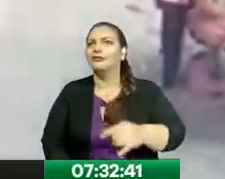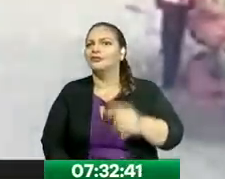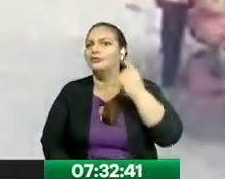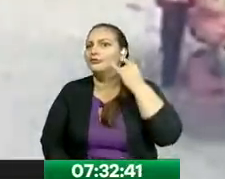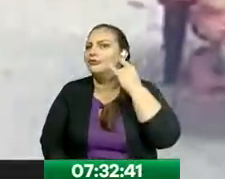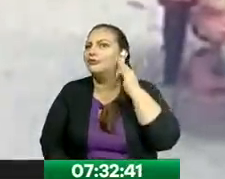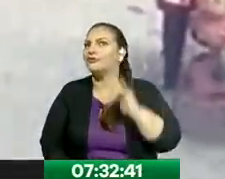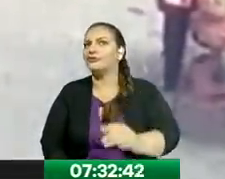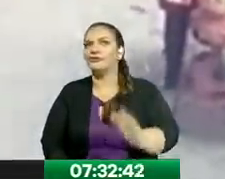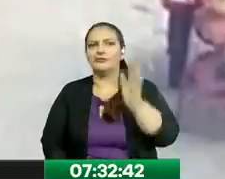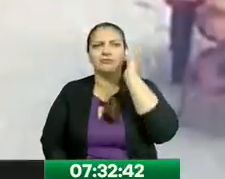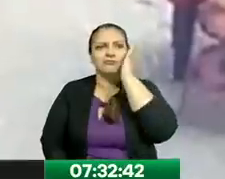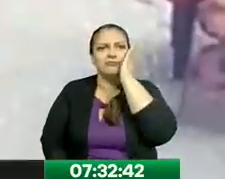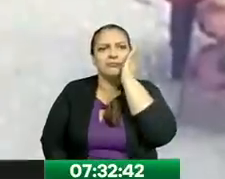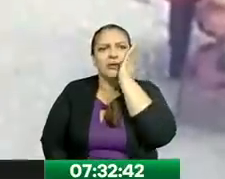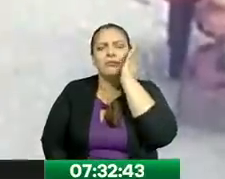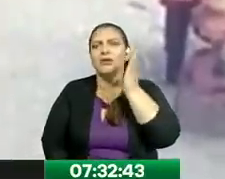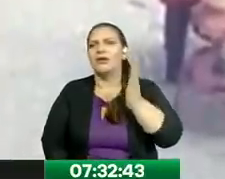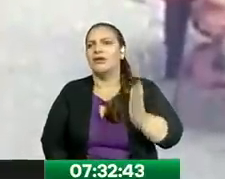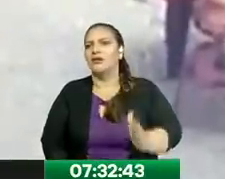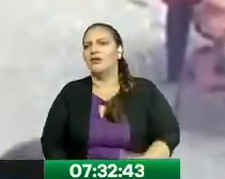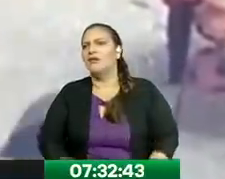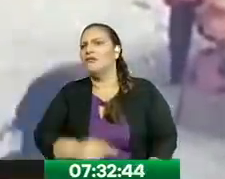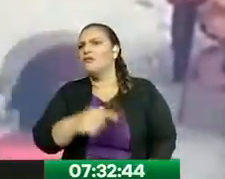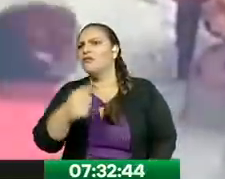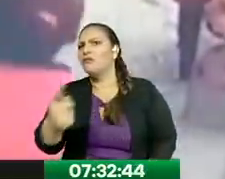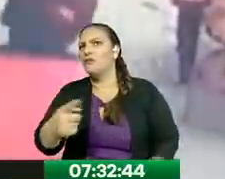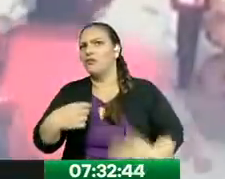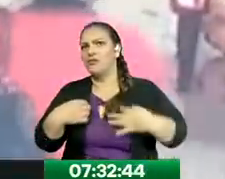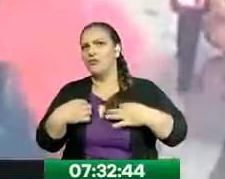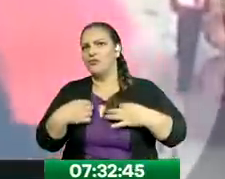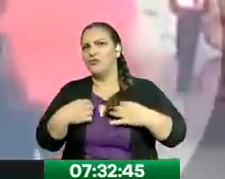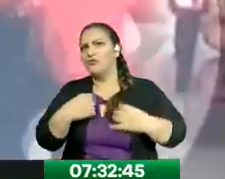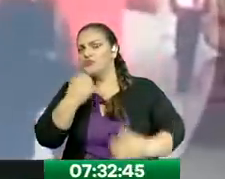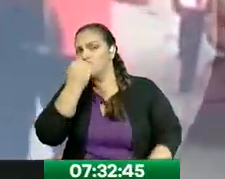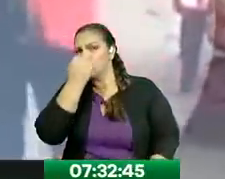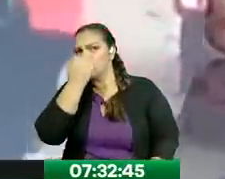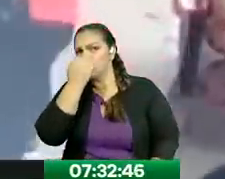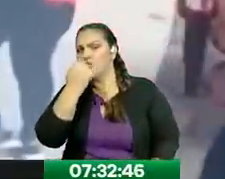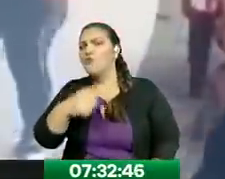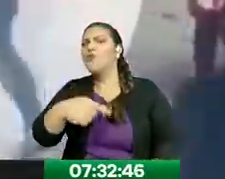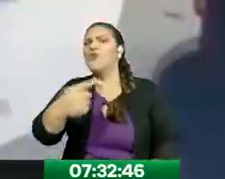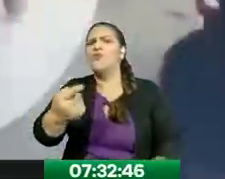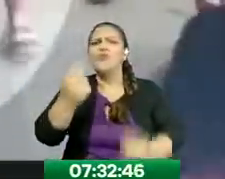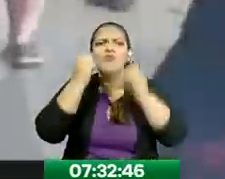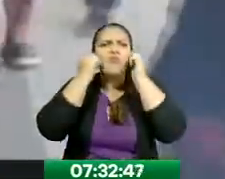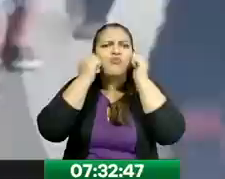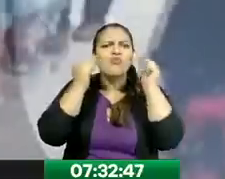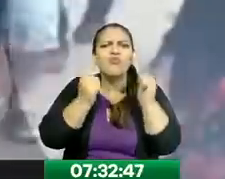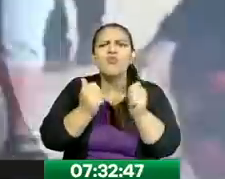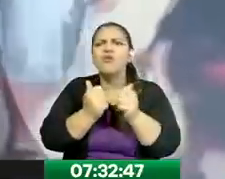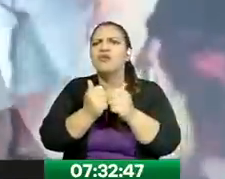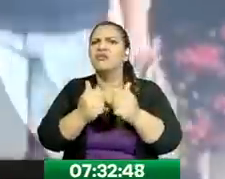la primera mientras la de rojo en salud y dentro de la web